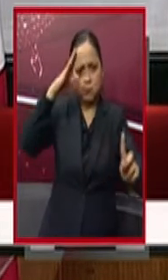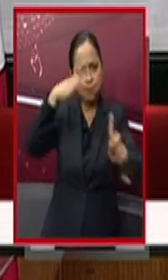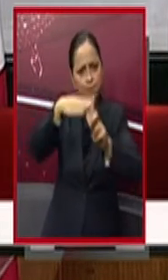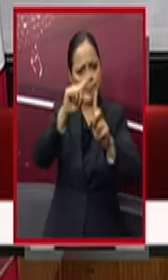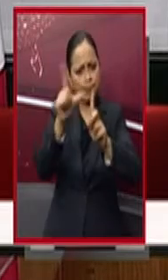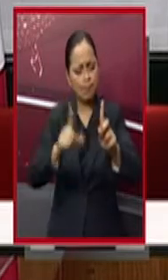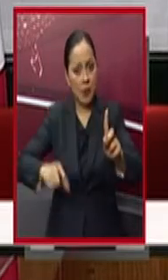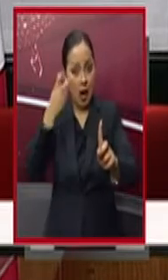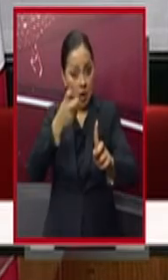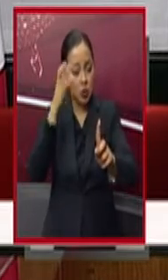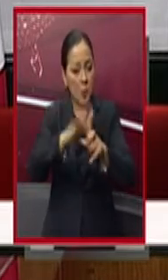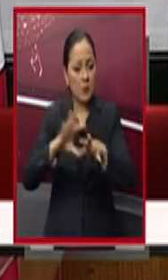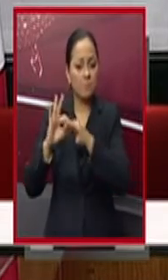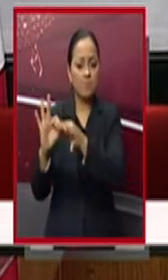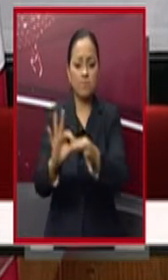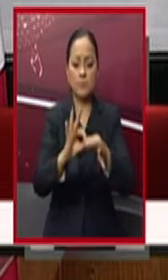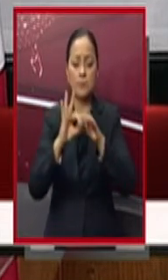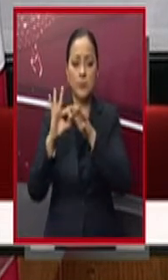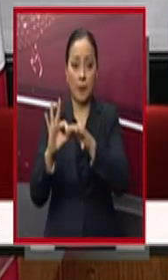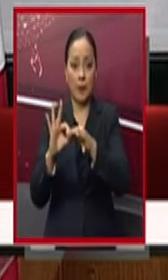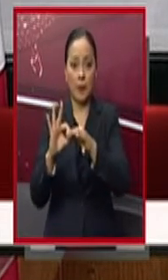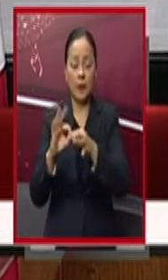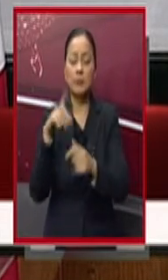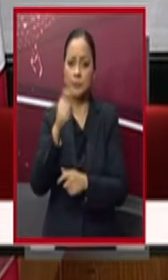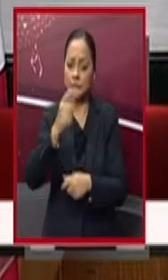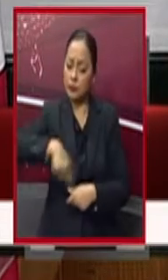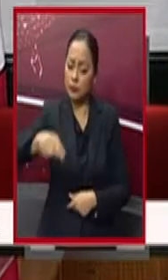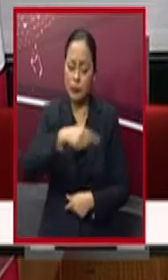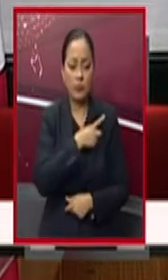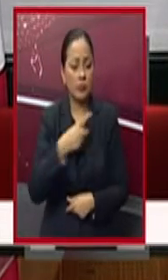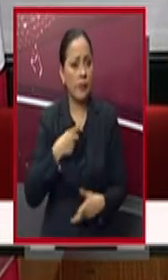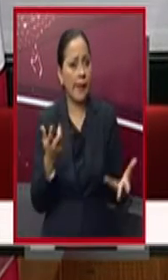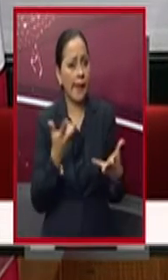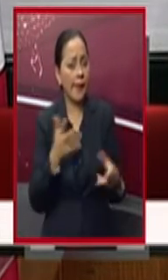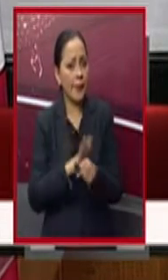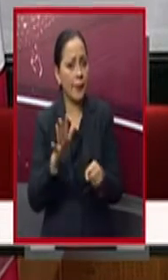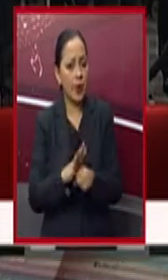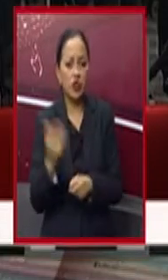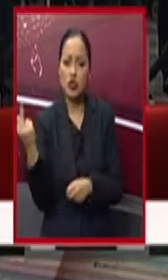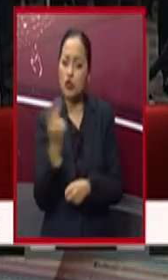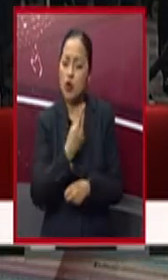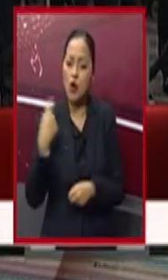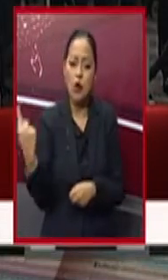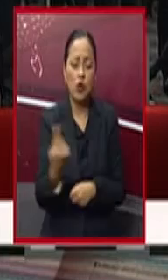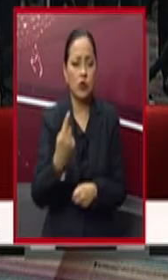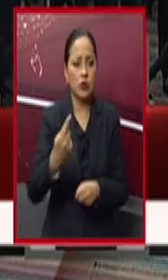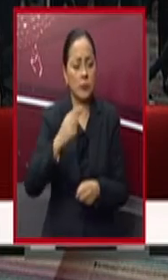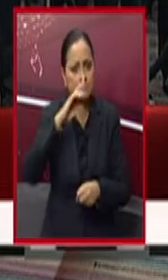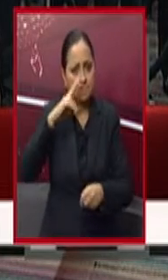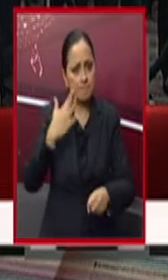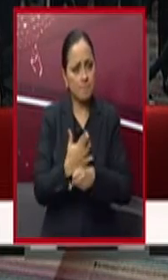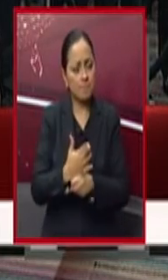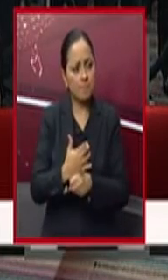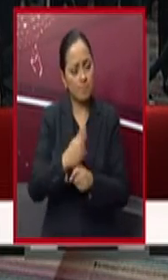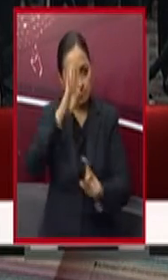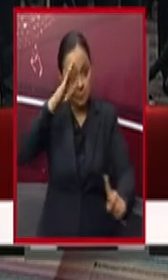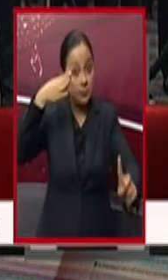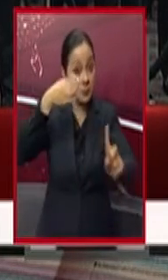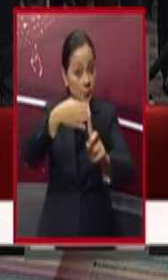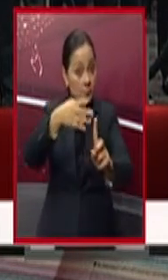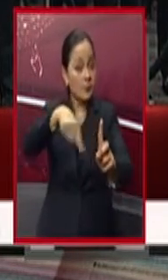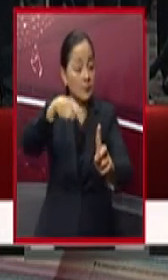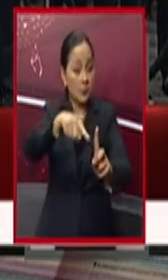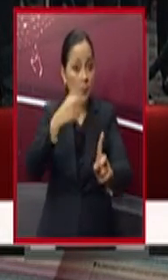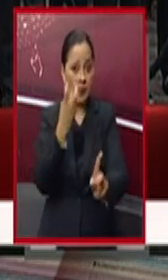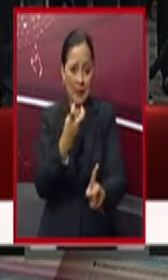sean factor de unidad. Ello exige que actuemos desde la corresponsabilidad, entendiendo que los retos que enfrentamos